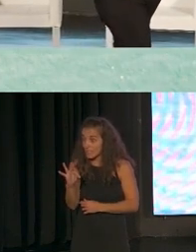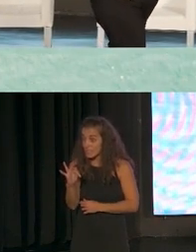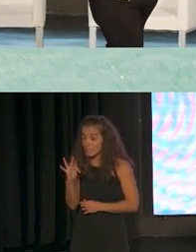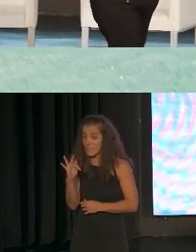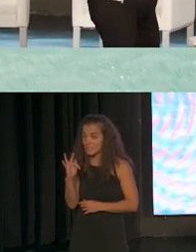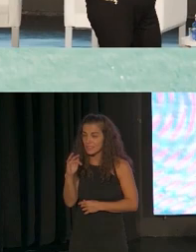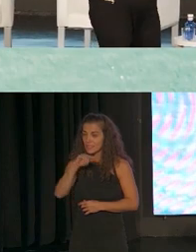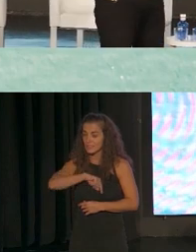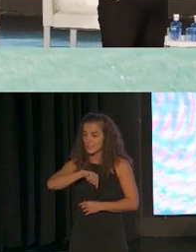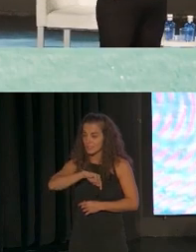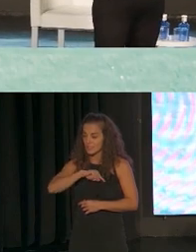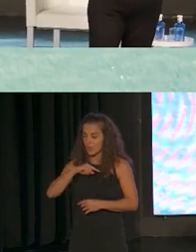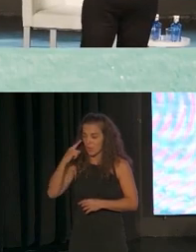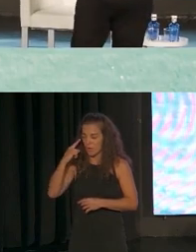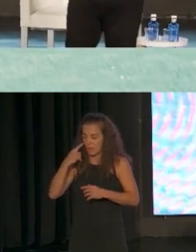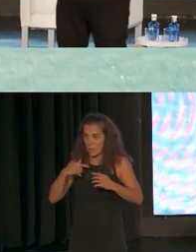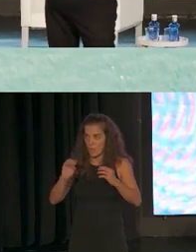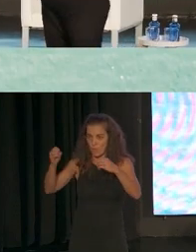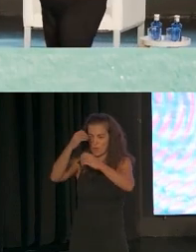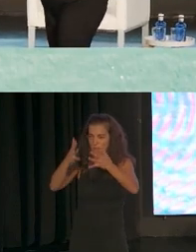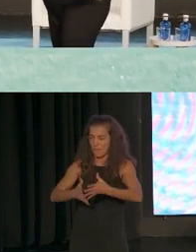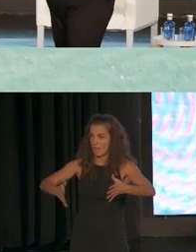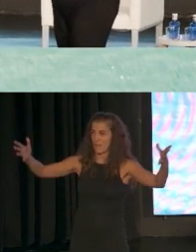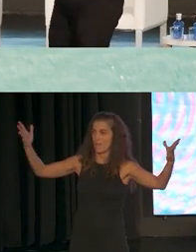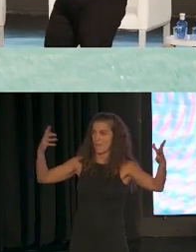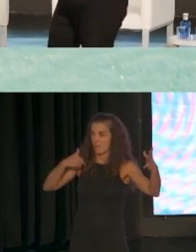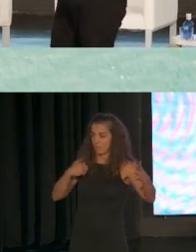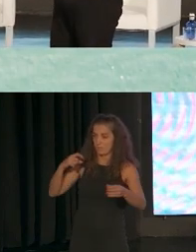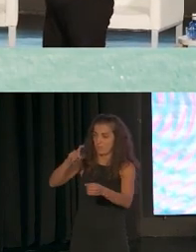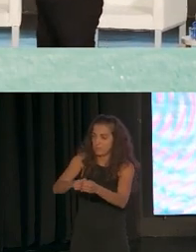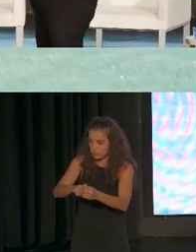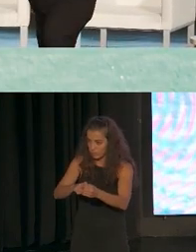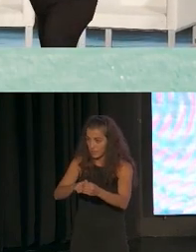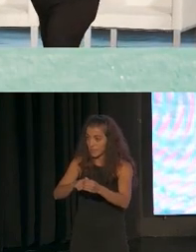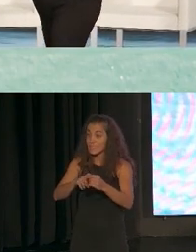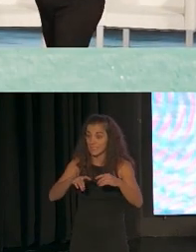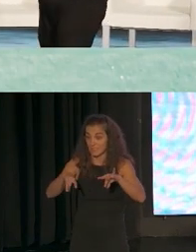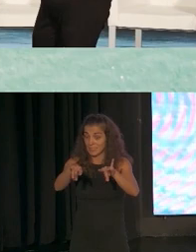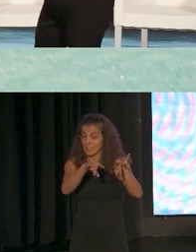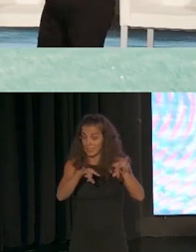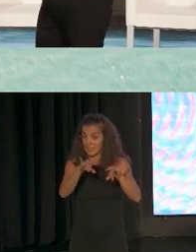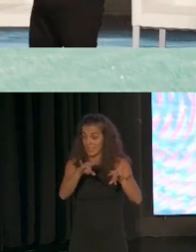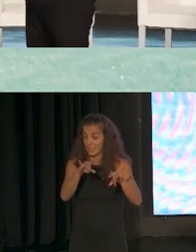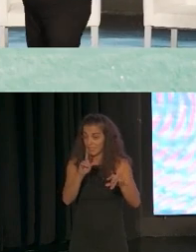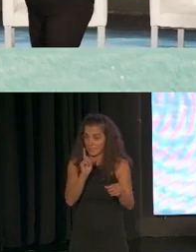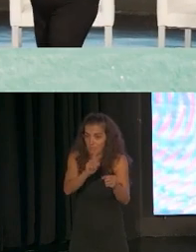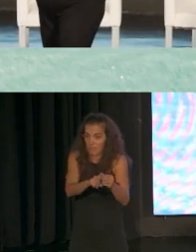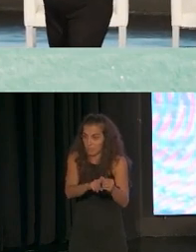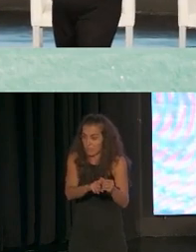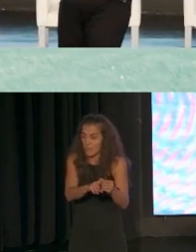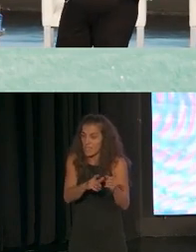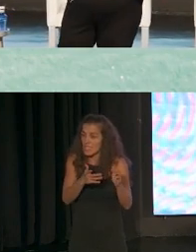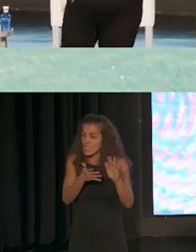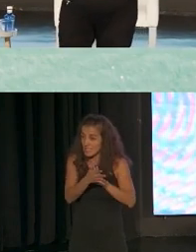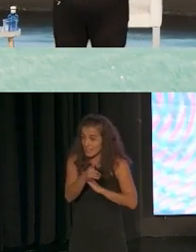parte de algo mucho más grande se sintieron parte de de la tierra y ese efecto que que